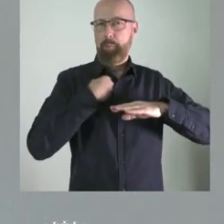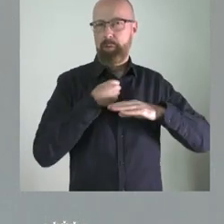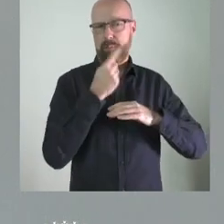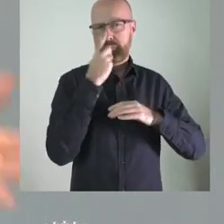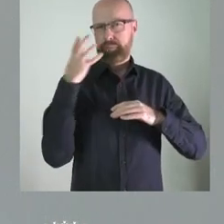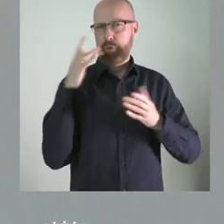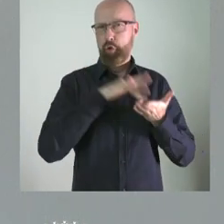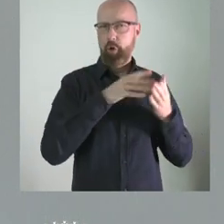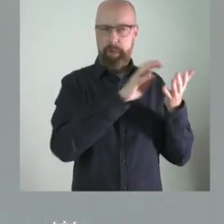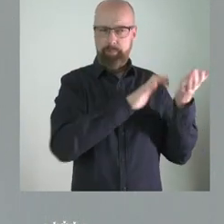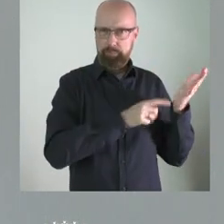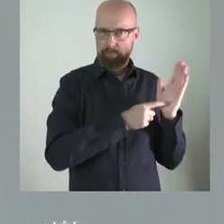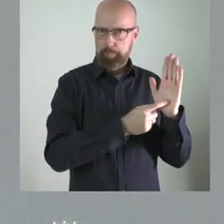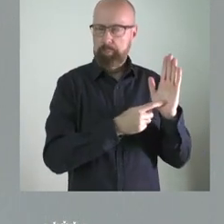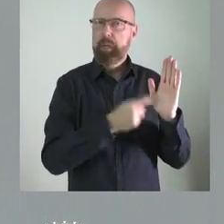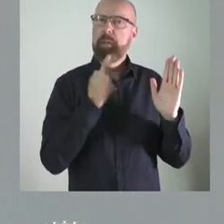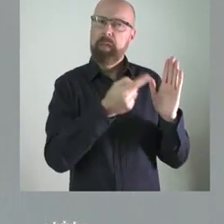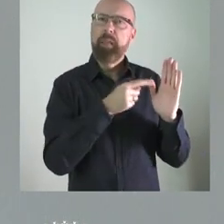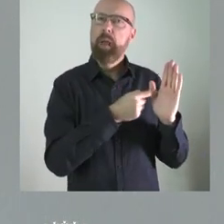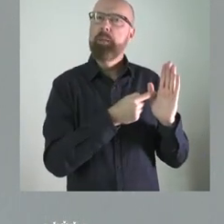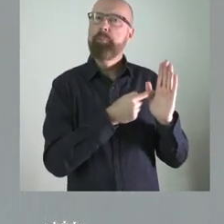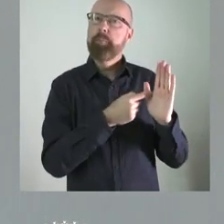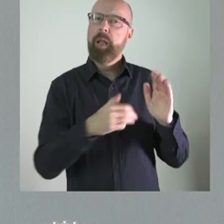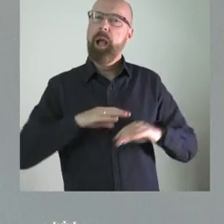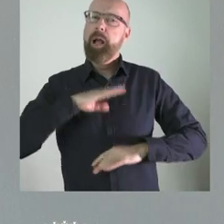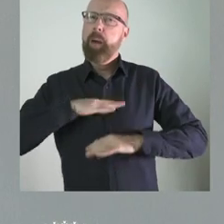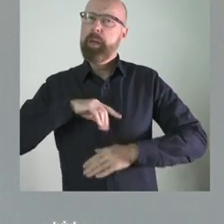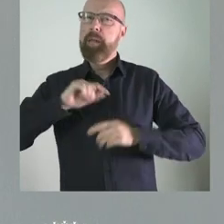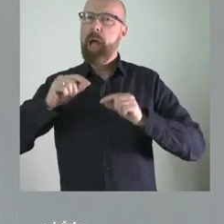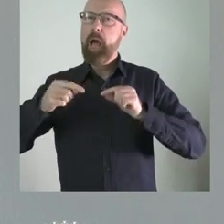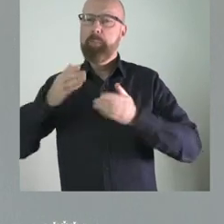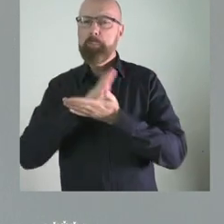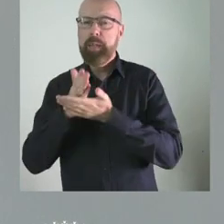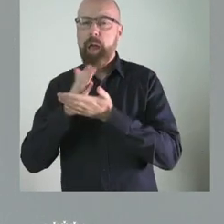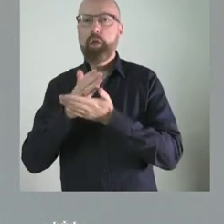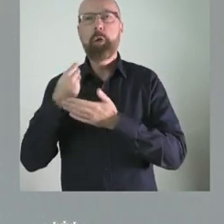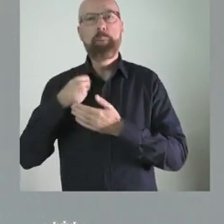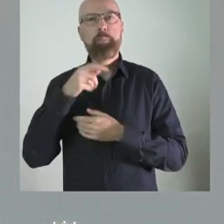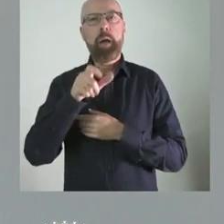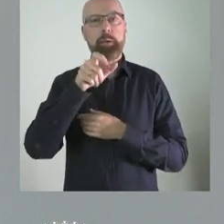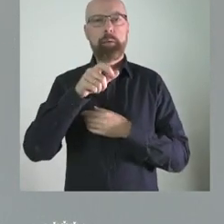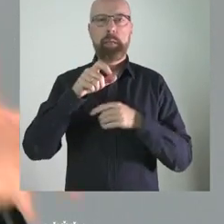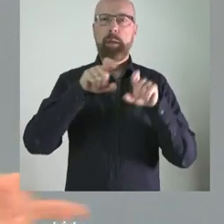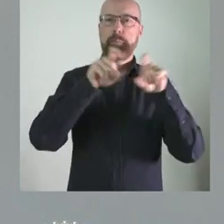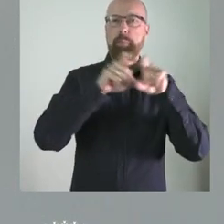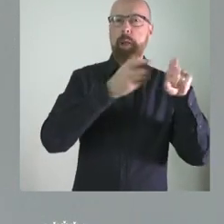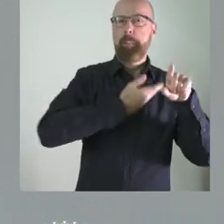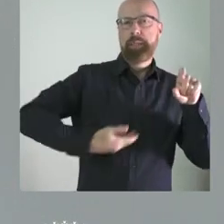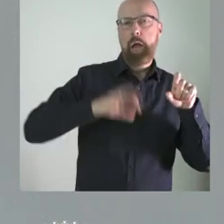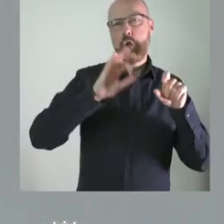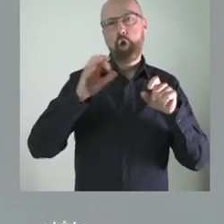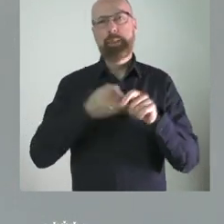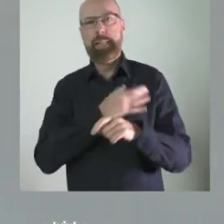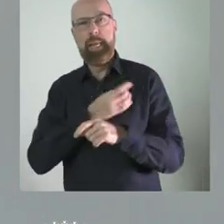otorga esa capacidad de mediación a los firmantes de lasac empresarios y sindicatos y nosotros eso